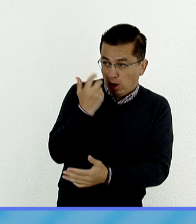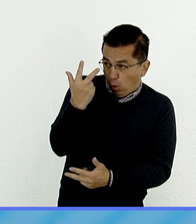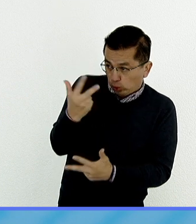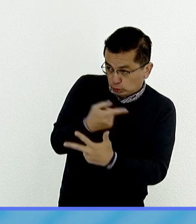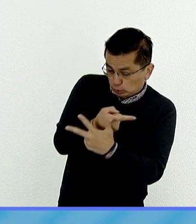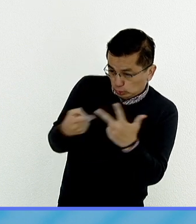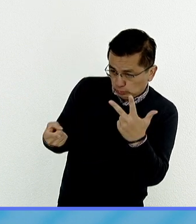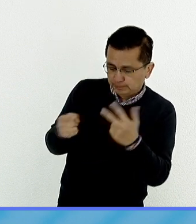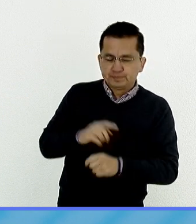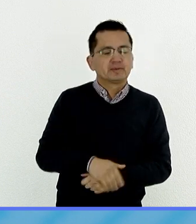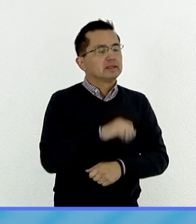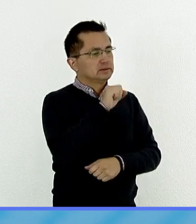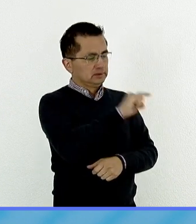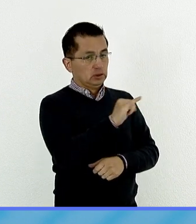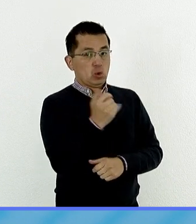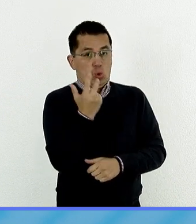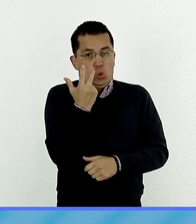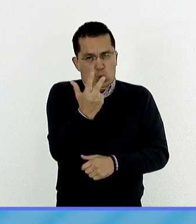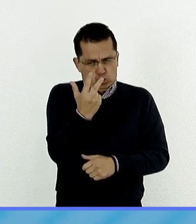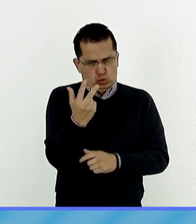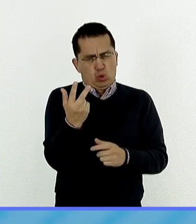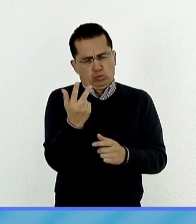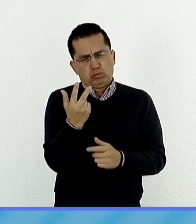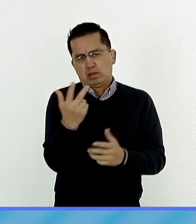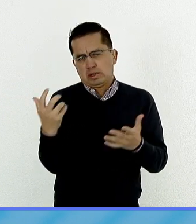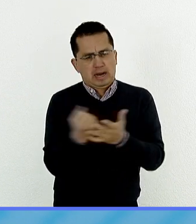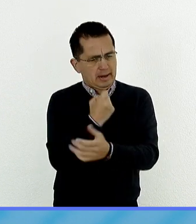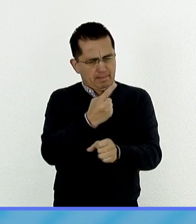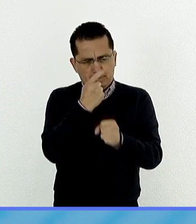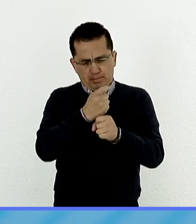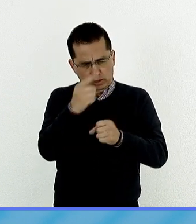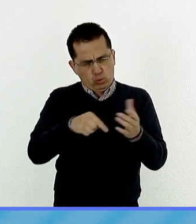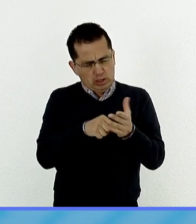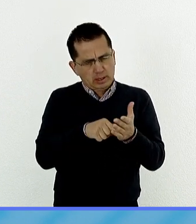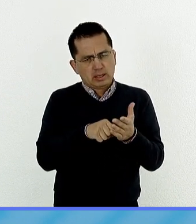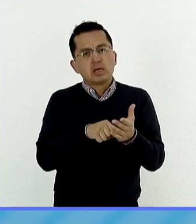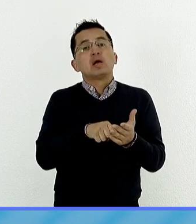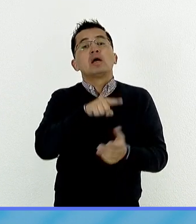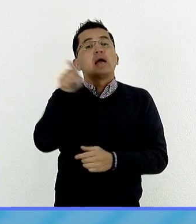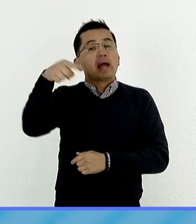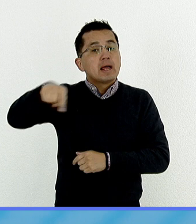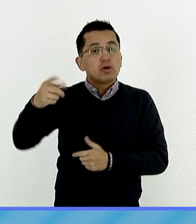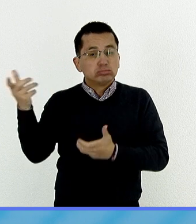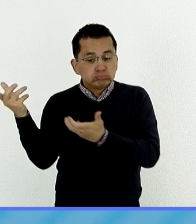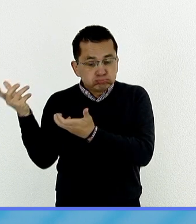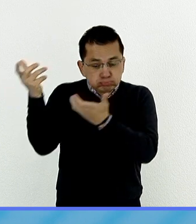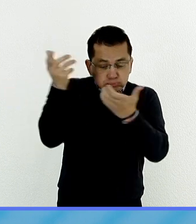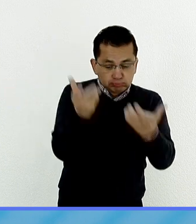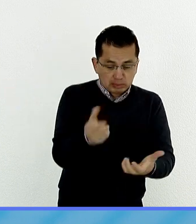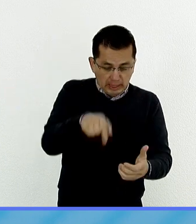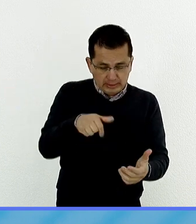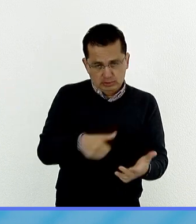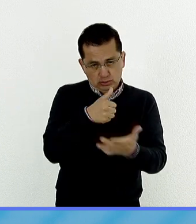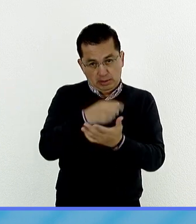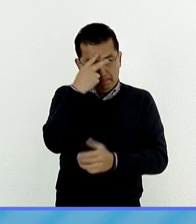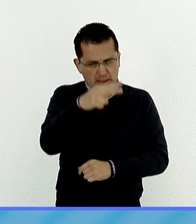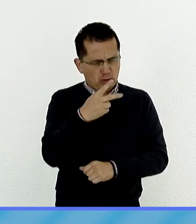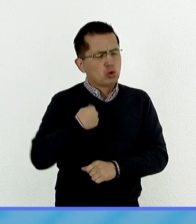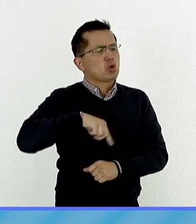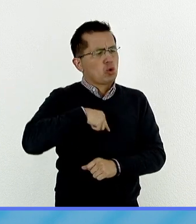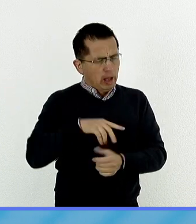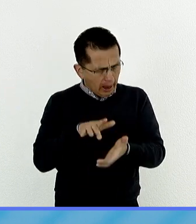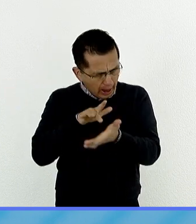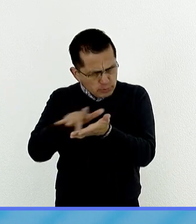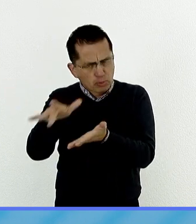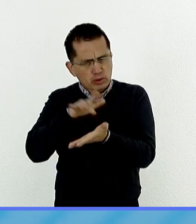México buscaremos de pagarles este facilitarles el pasaje pagarles el viaje y